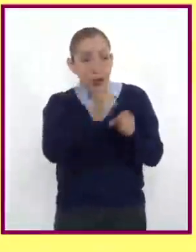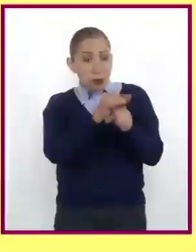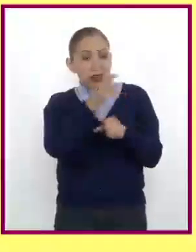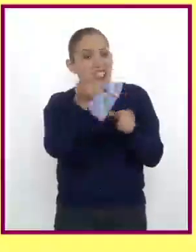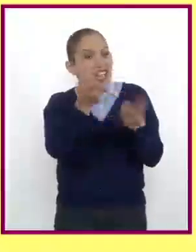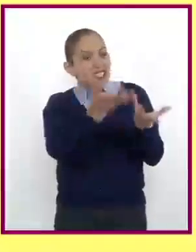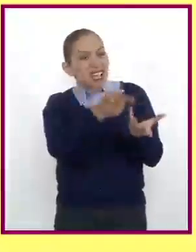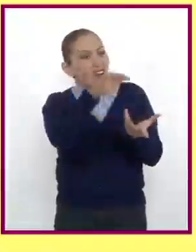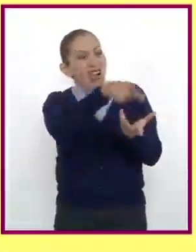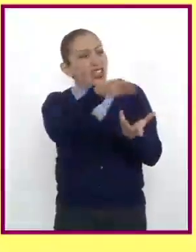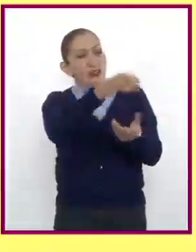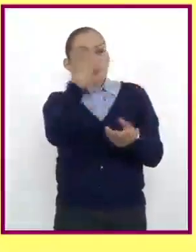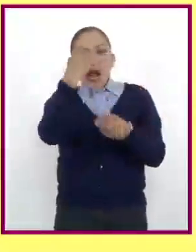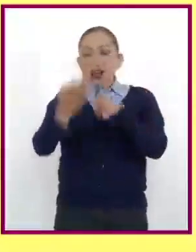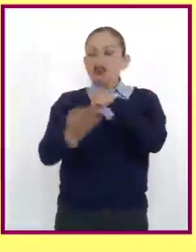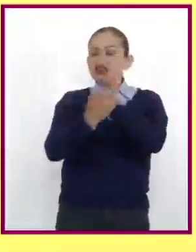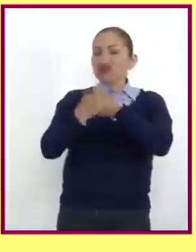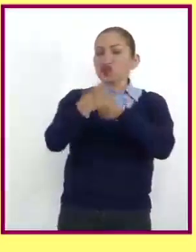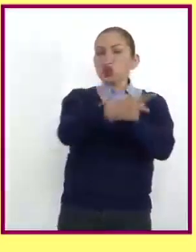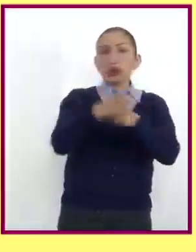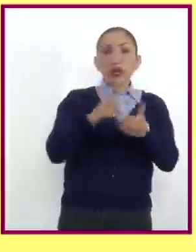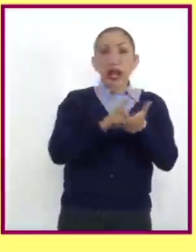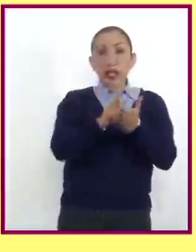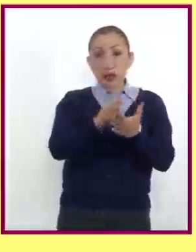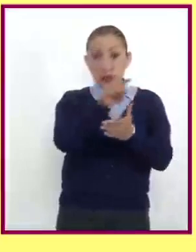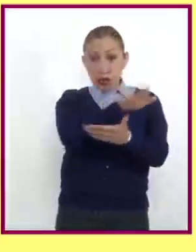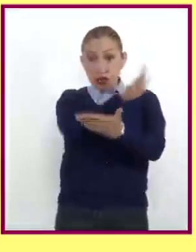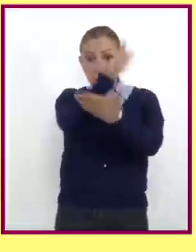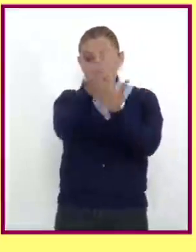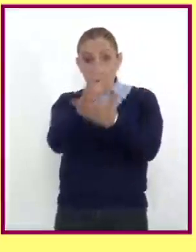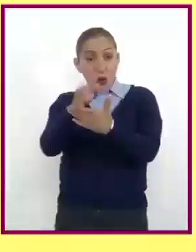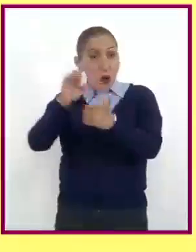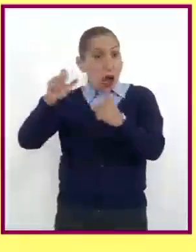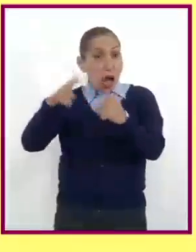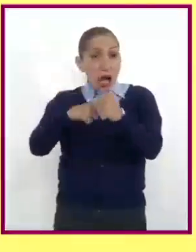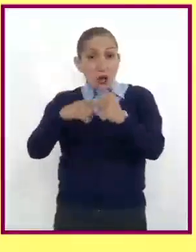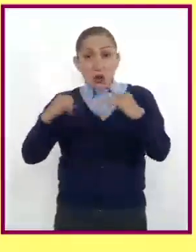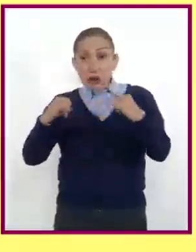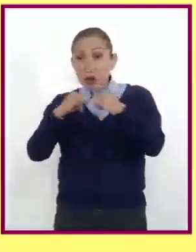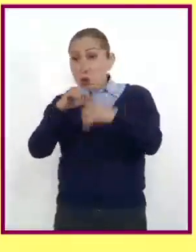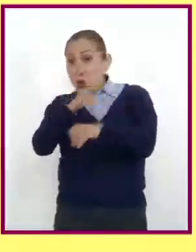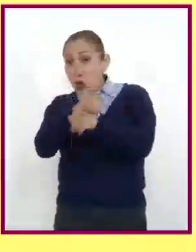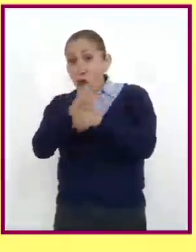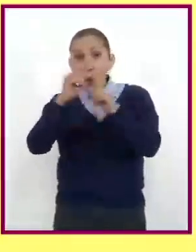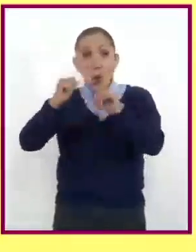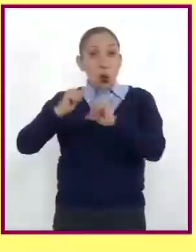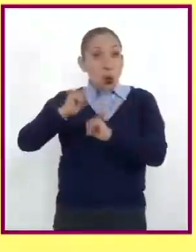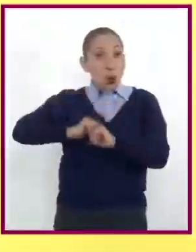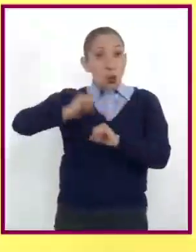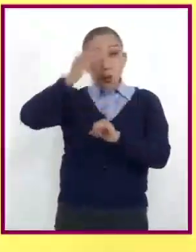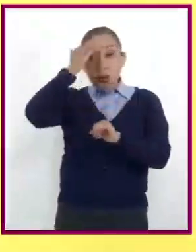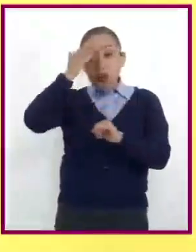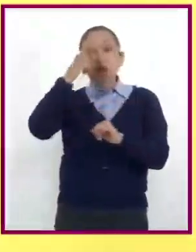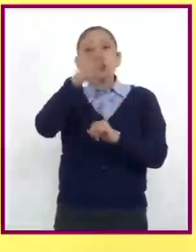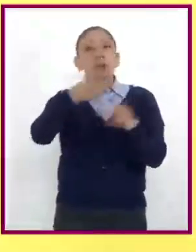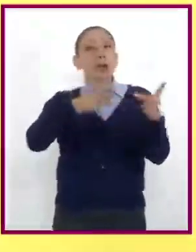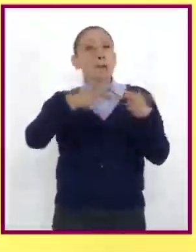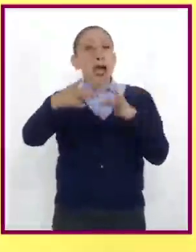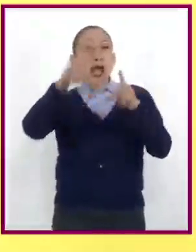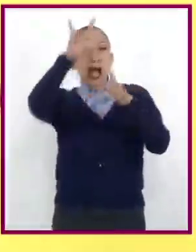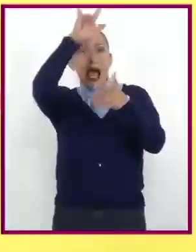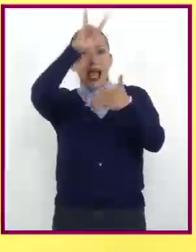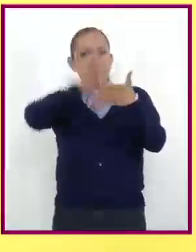de qué hicieron para defender sus derechos y si recurrieron a alguna institución o autoridad. Elaboren un